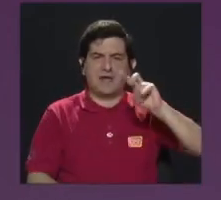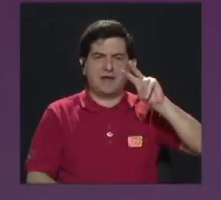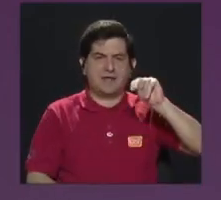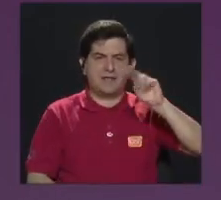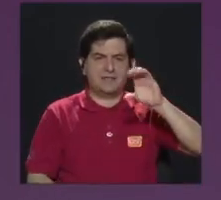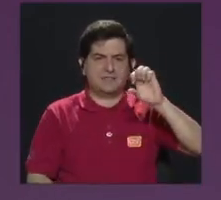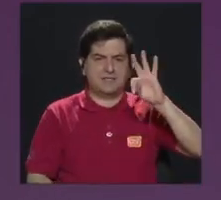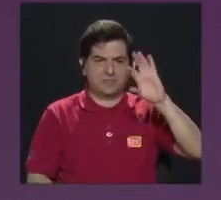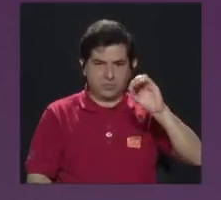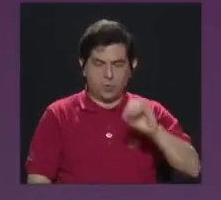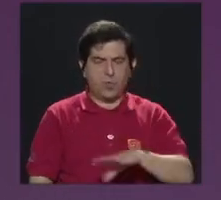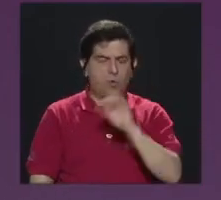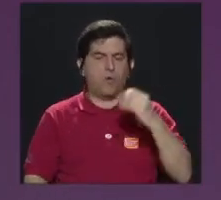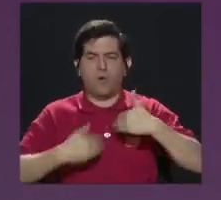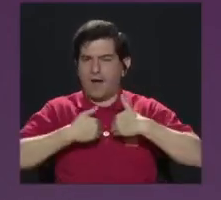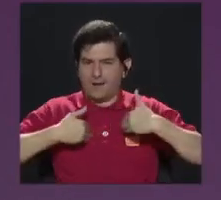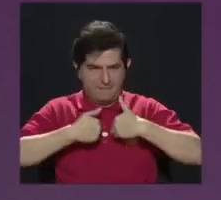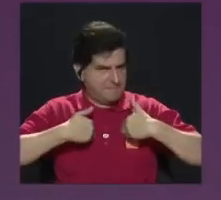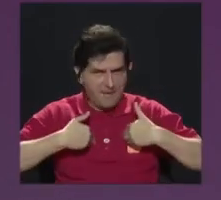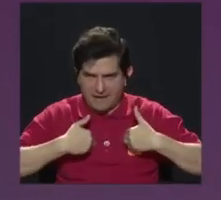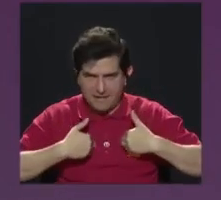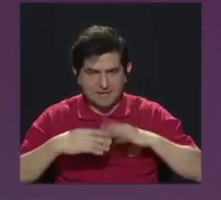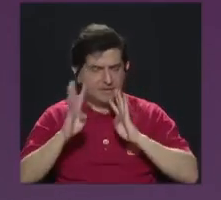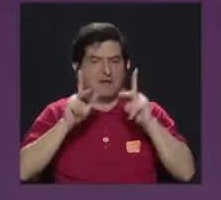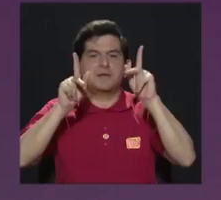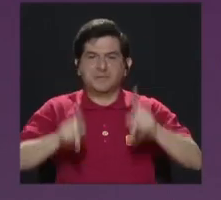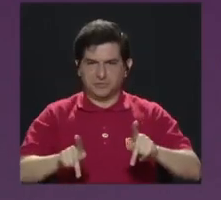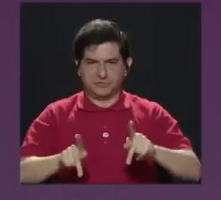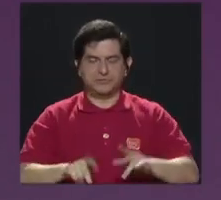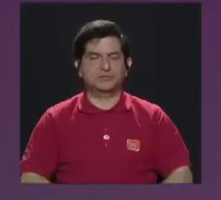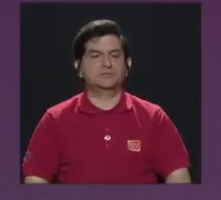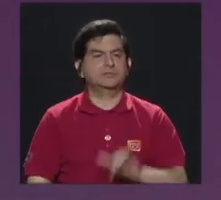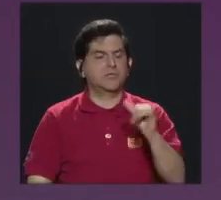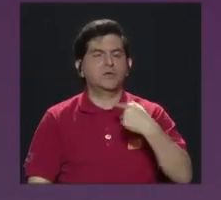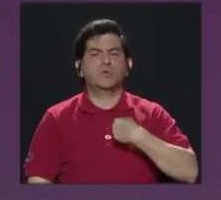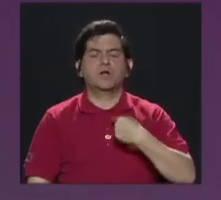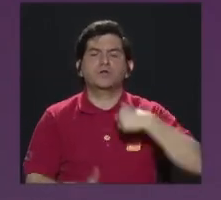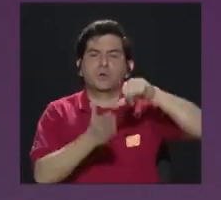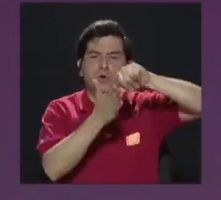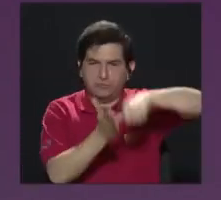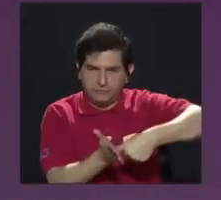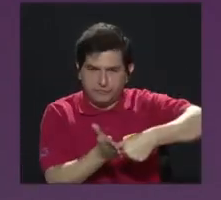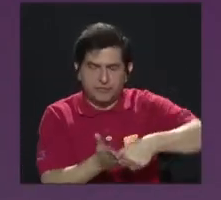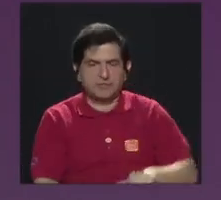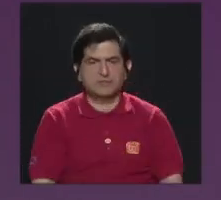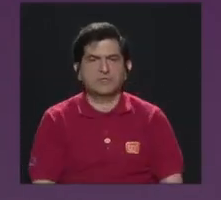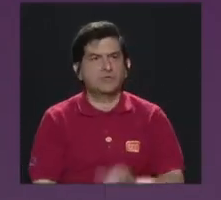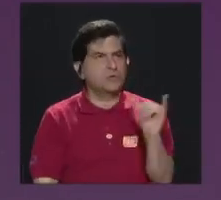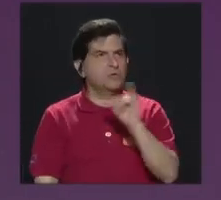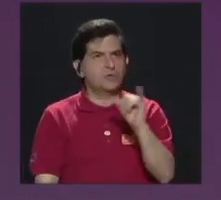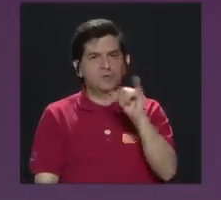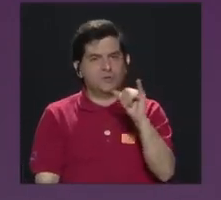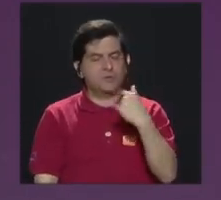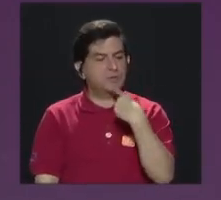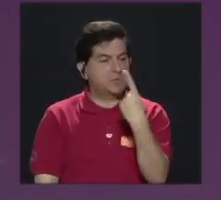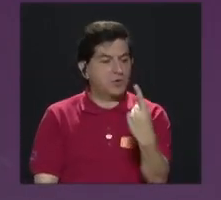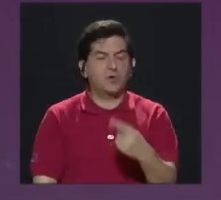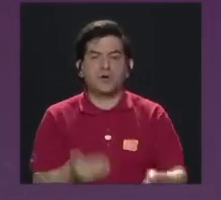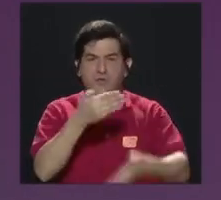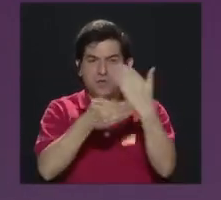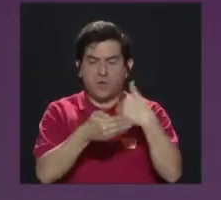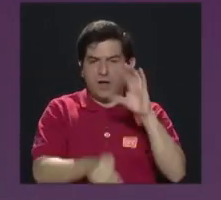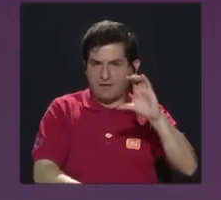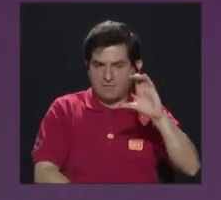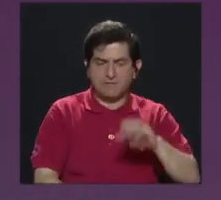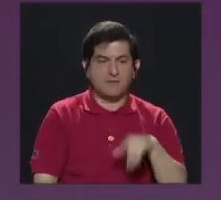de animales, o sea, estamos hablando de personas. También me gustaría hacer énfasis en que no es lo mismo lo que decía Cristian. O